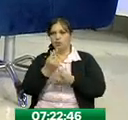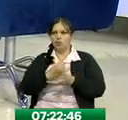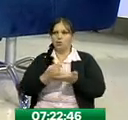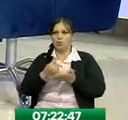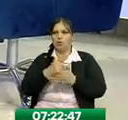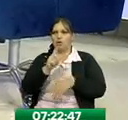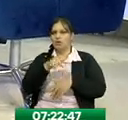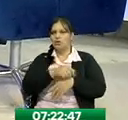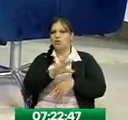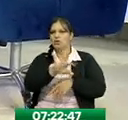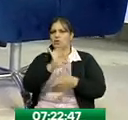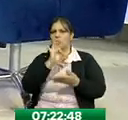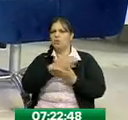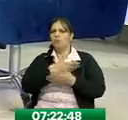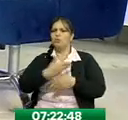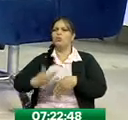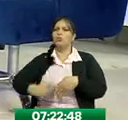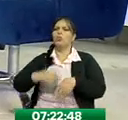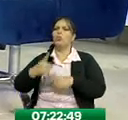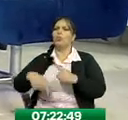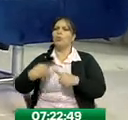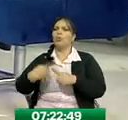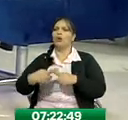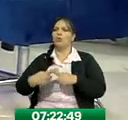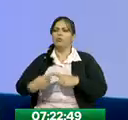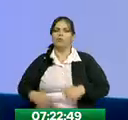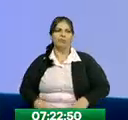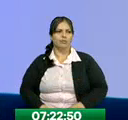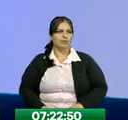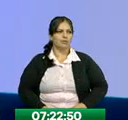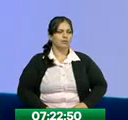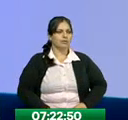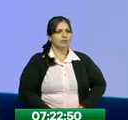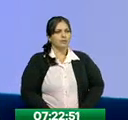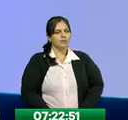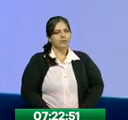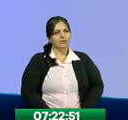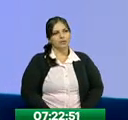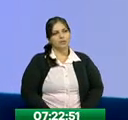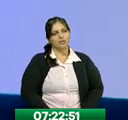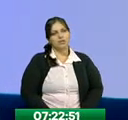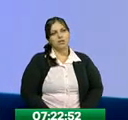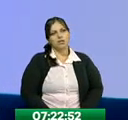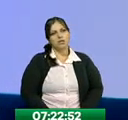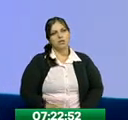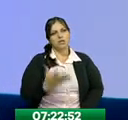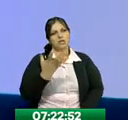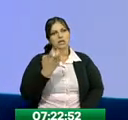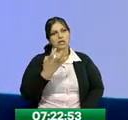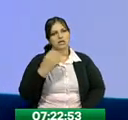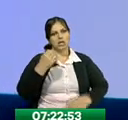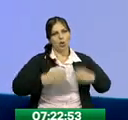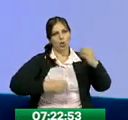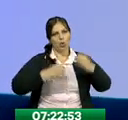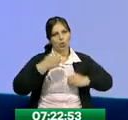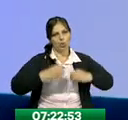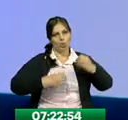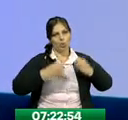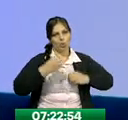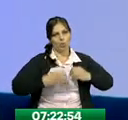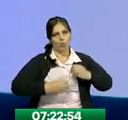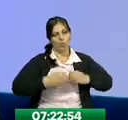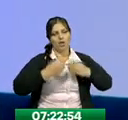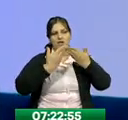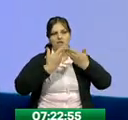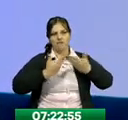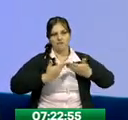Efectivamente, el tiempo de intervención se terminaría el 15 de octubre. Sin embargo, entiendo que han